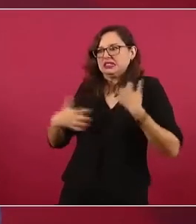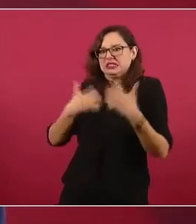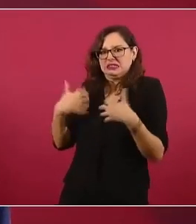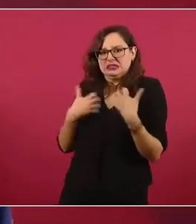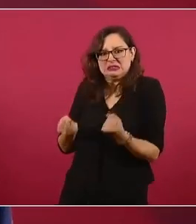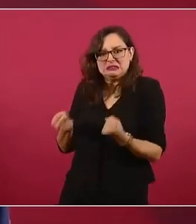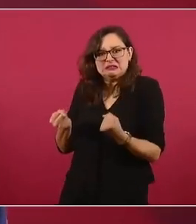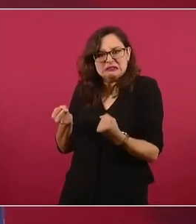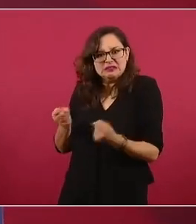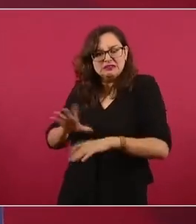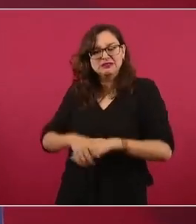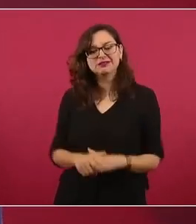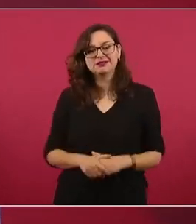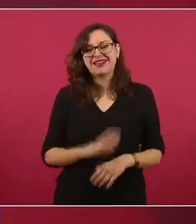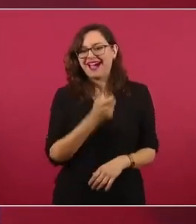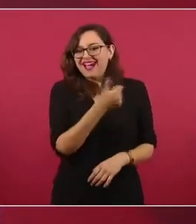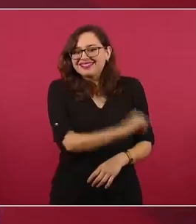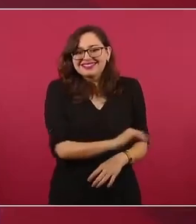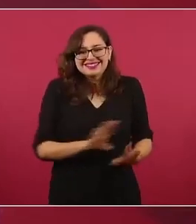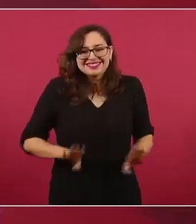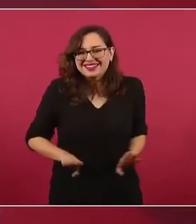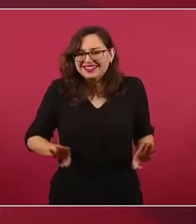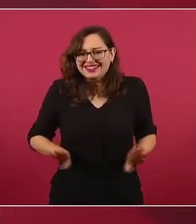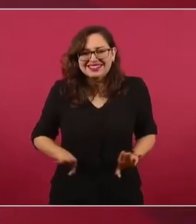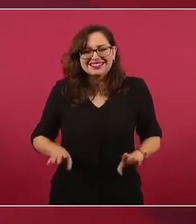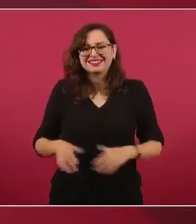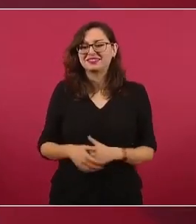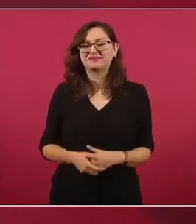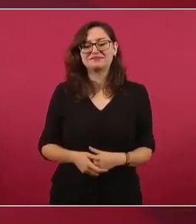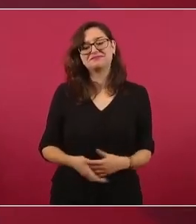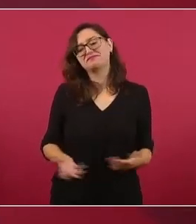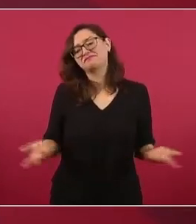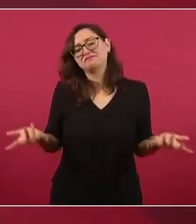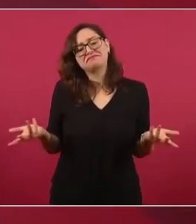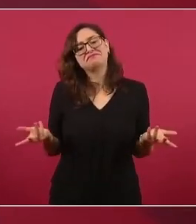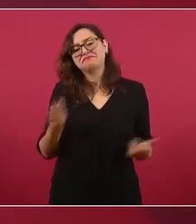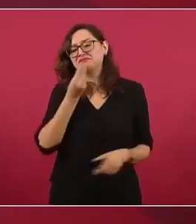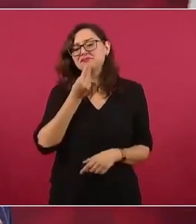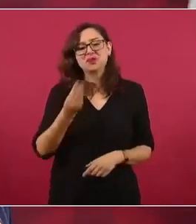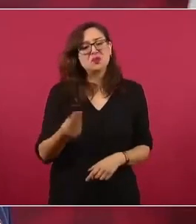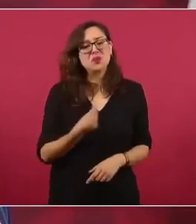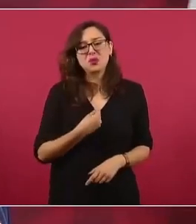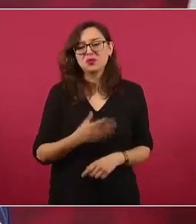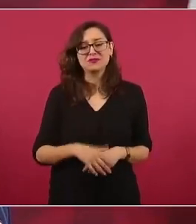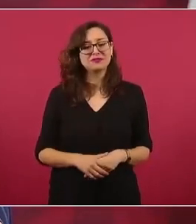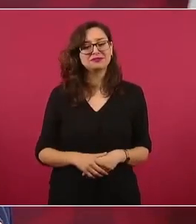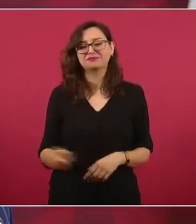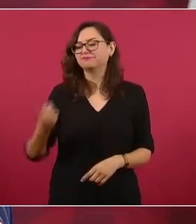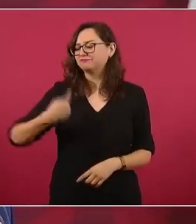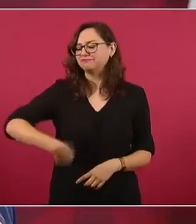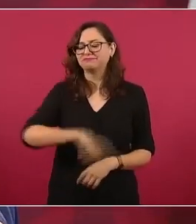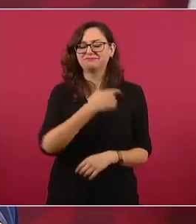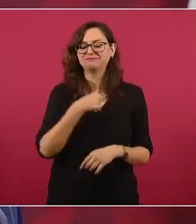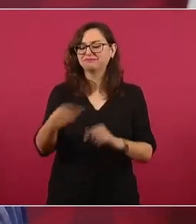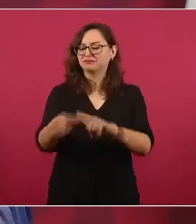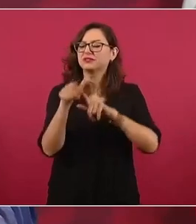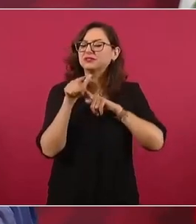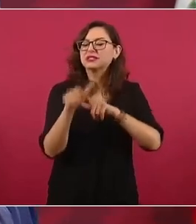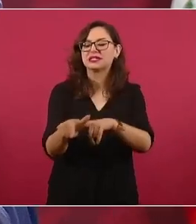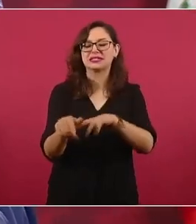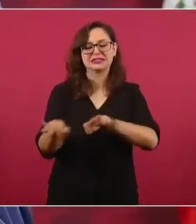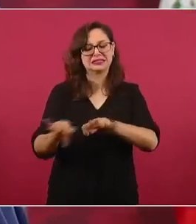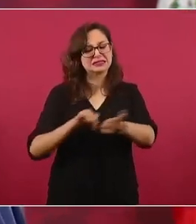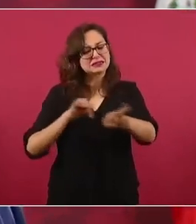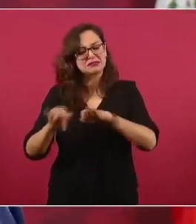vamos nosotros a seguir adelante siendo muy respetuosos de todos y